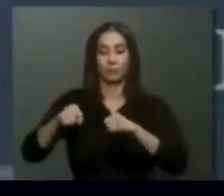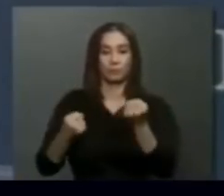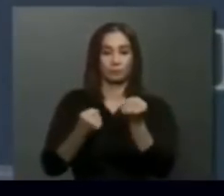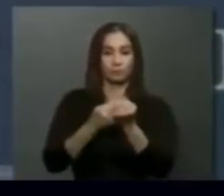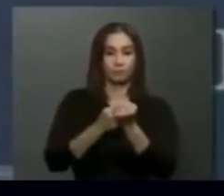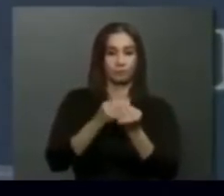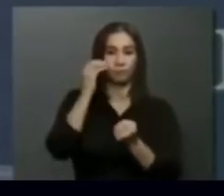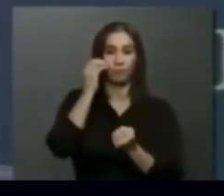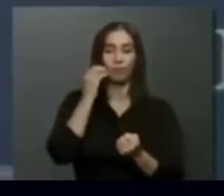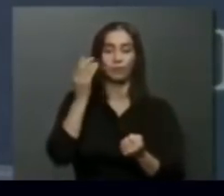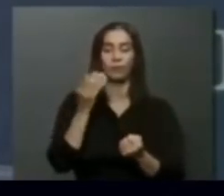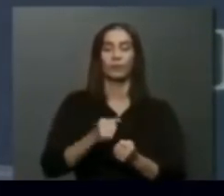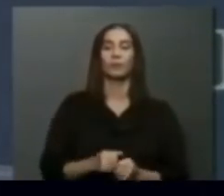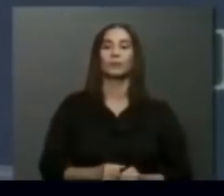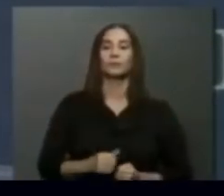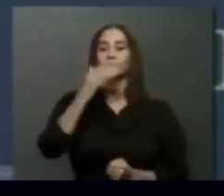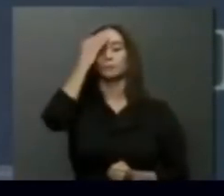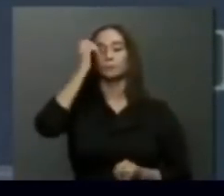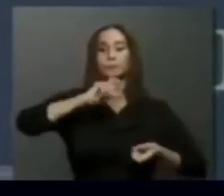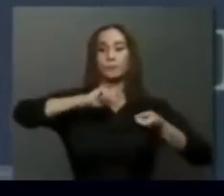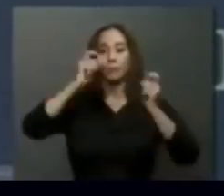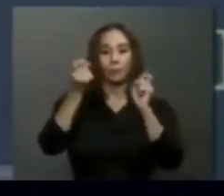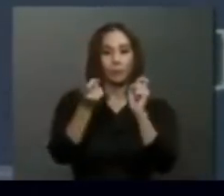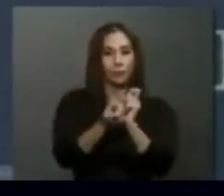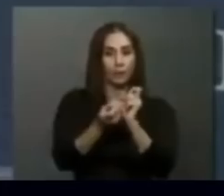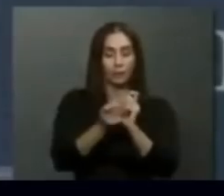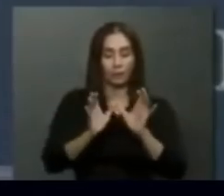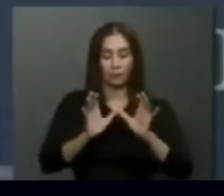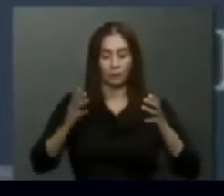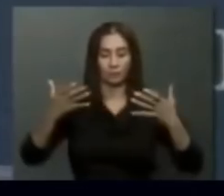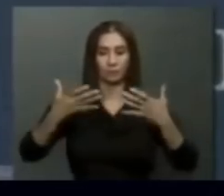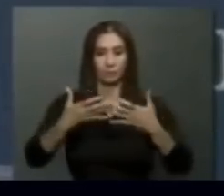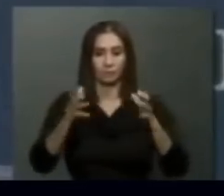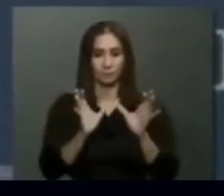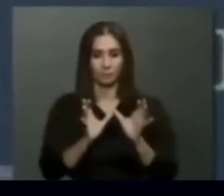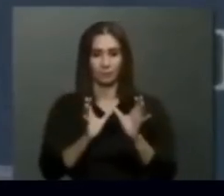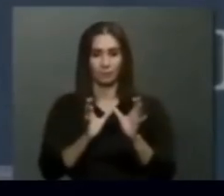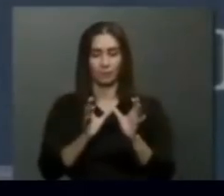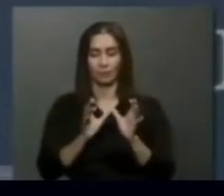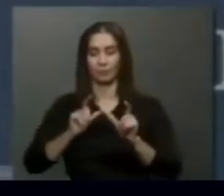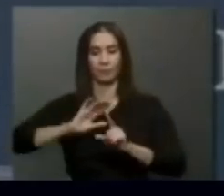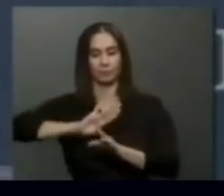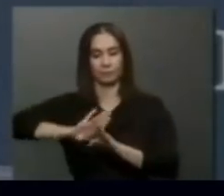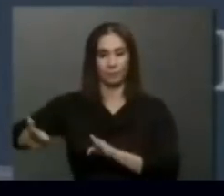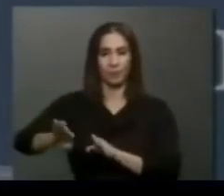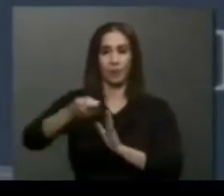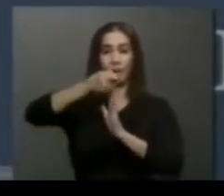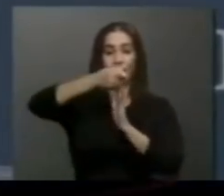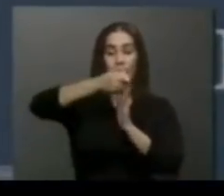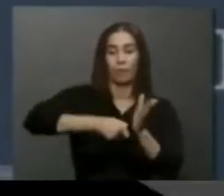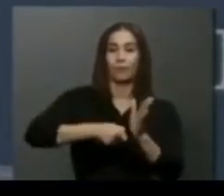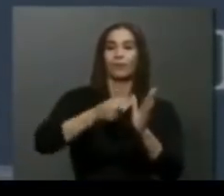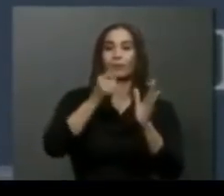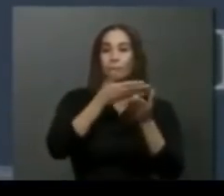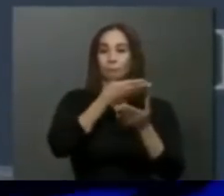a los hogares. Por eso cambiamos, Neney, las cajitas por una tarjeta que las familias